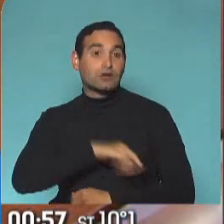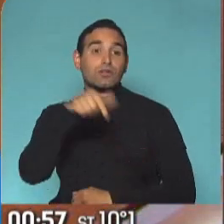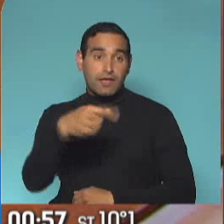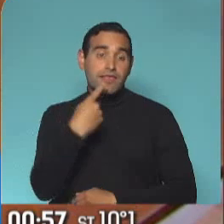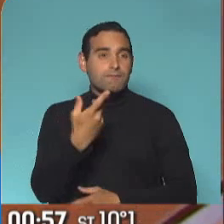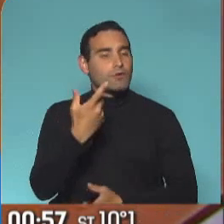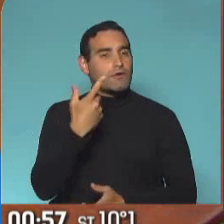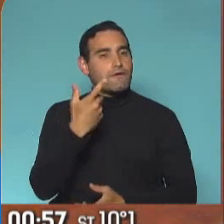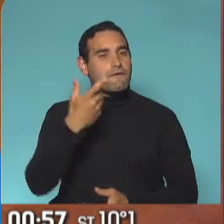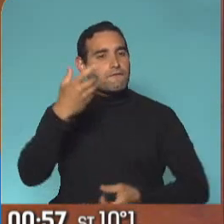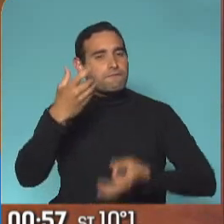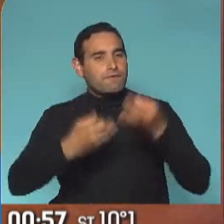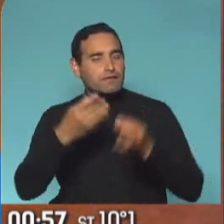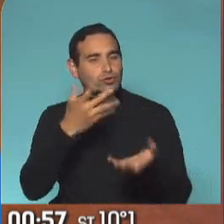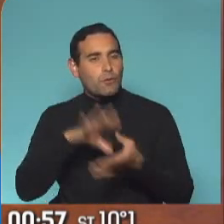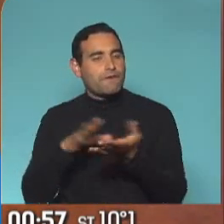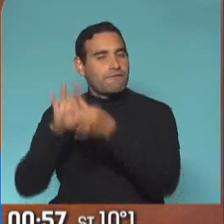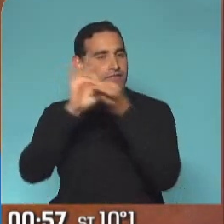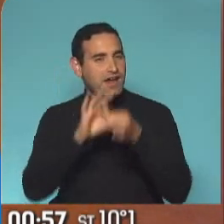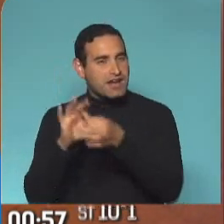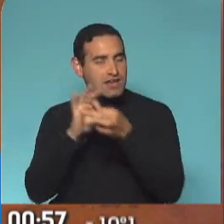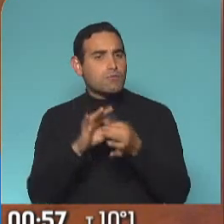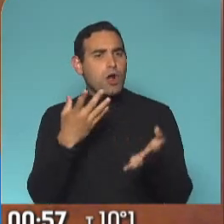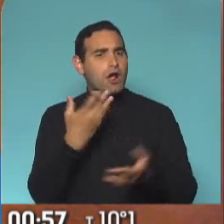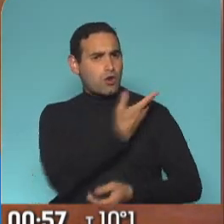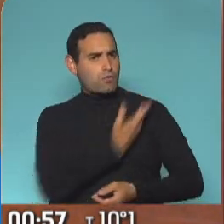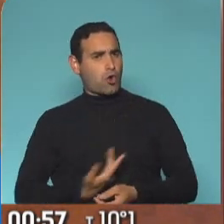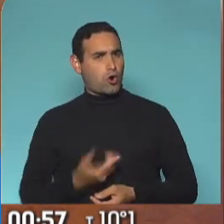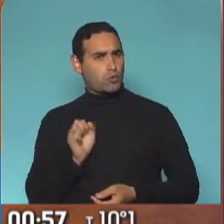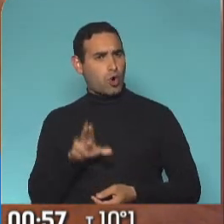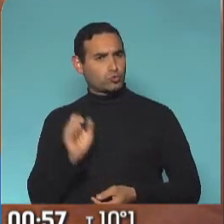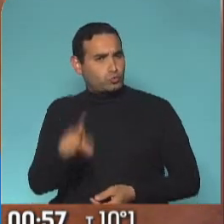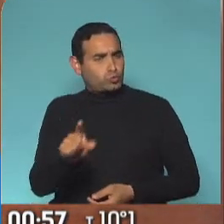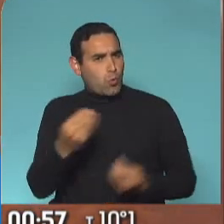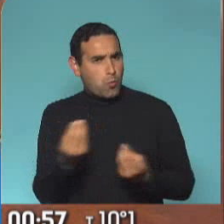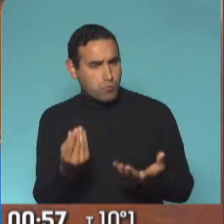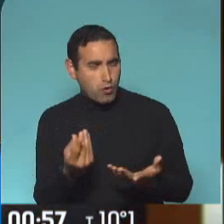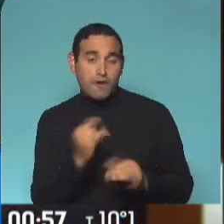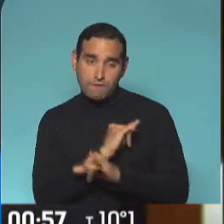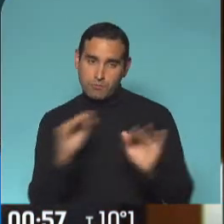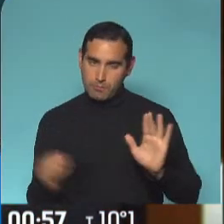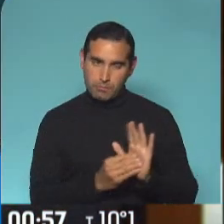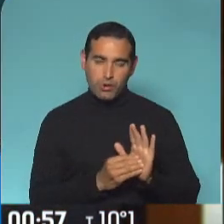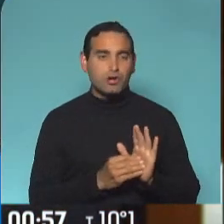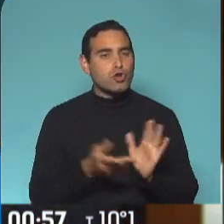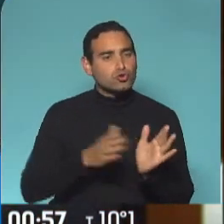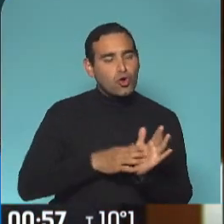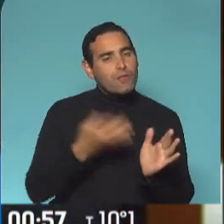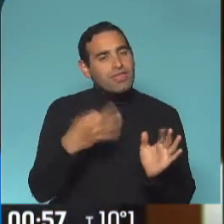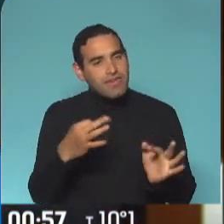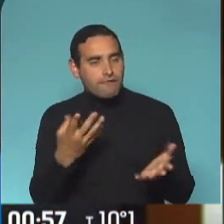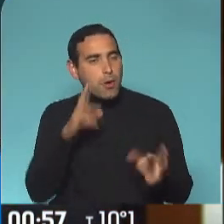fiscal y sobre todo la cuestión de cuál es el rol del Estado Nacional, que eso es muy insistente en el informe, a través de sostener